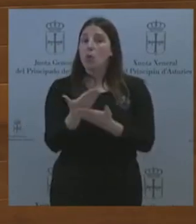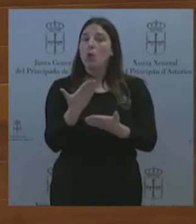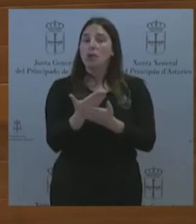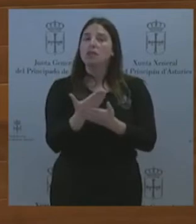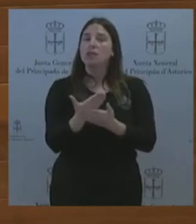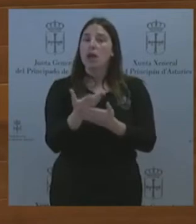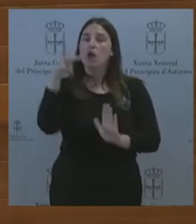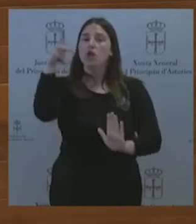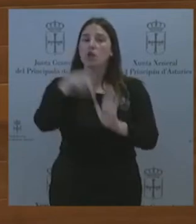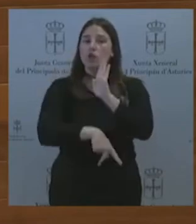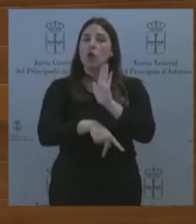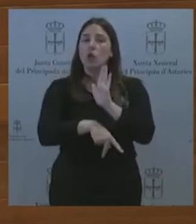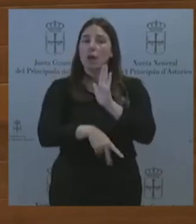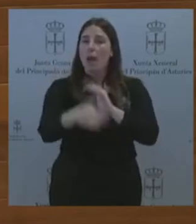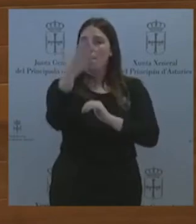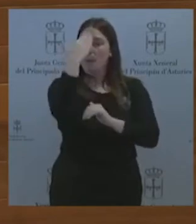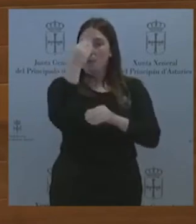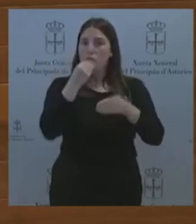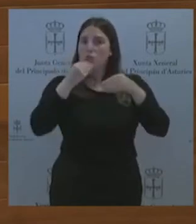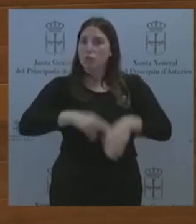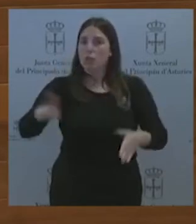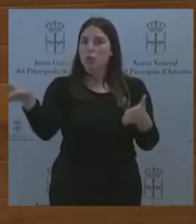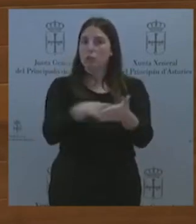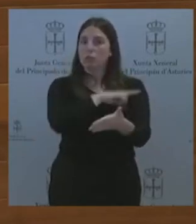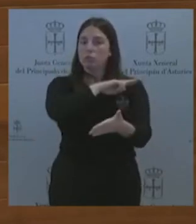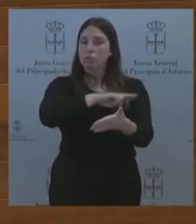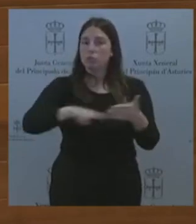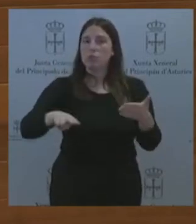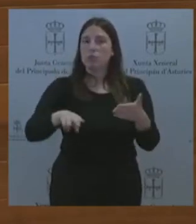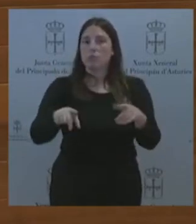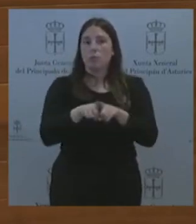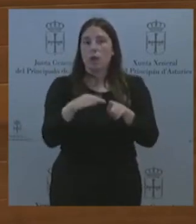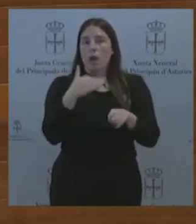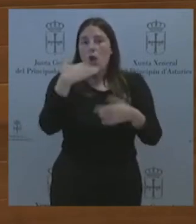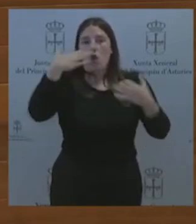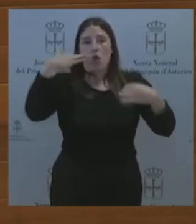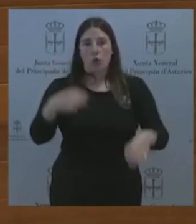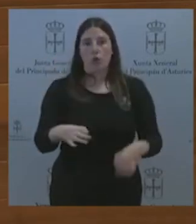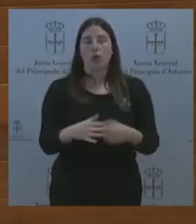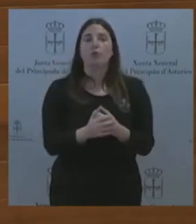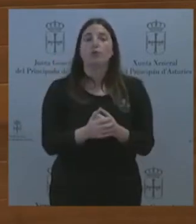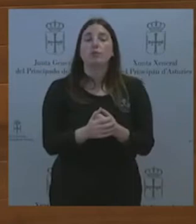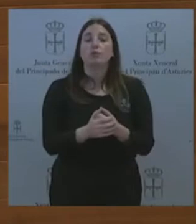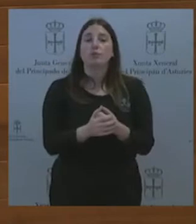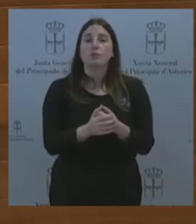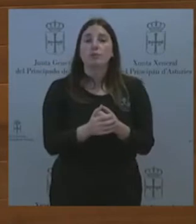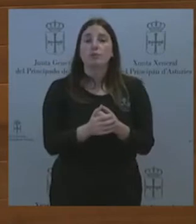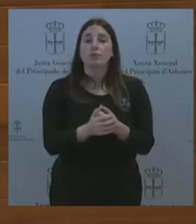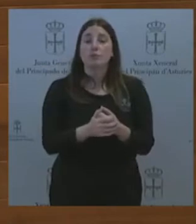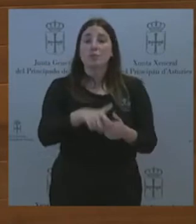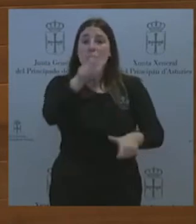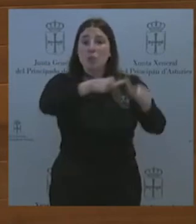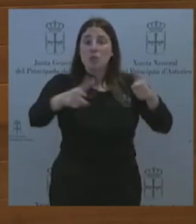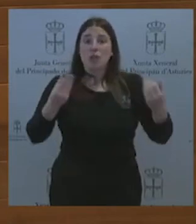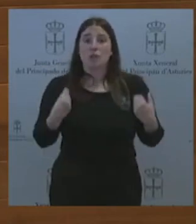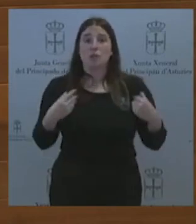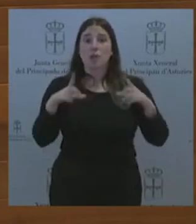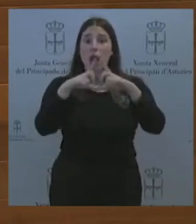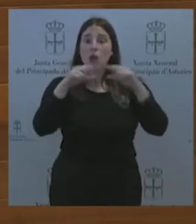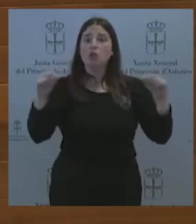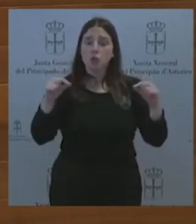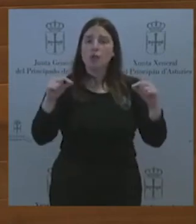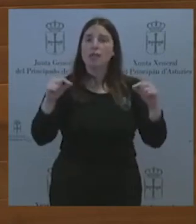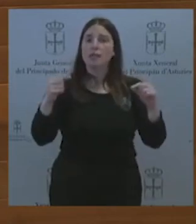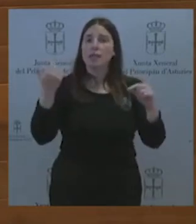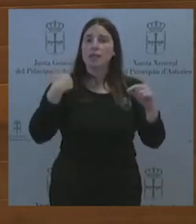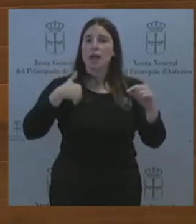es un ejercicio de concordia. El objetivo de reconciliar a los asturianos de una vez por todas, dejando atrás desgracias, señorías,